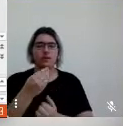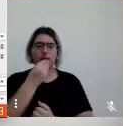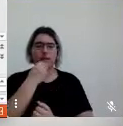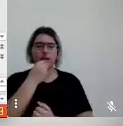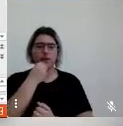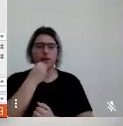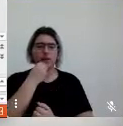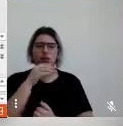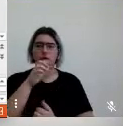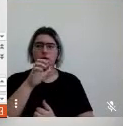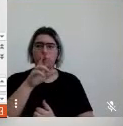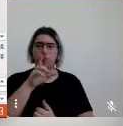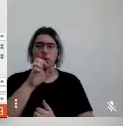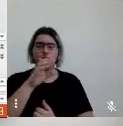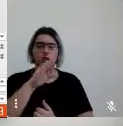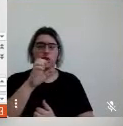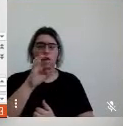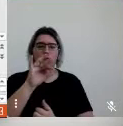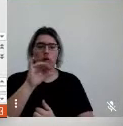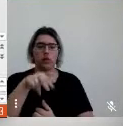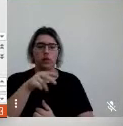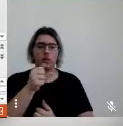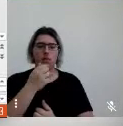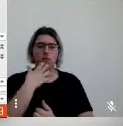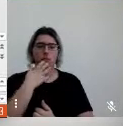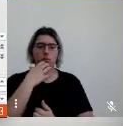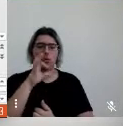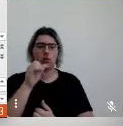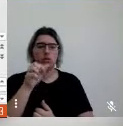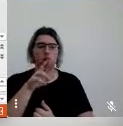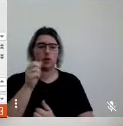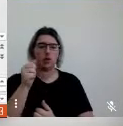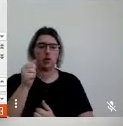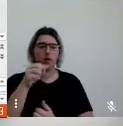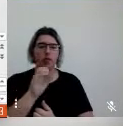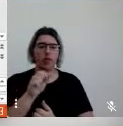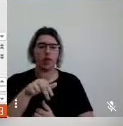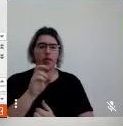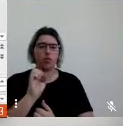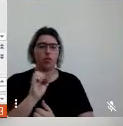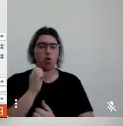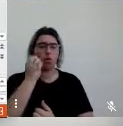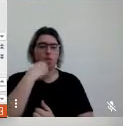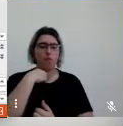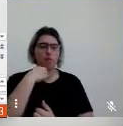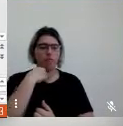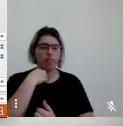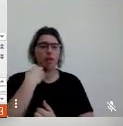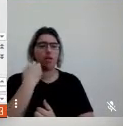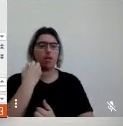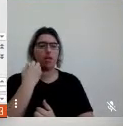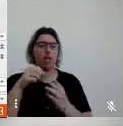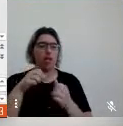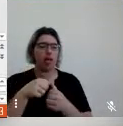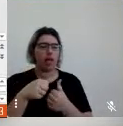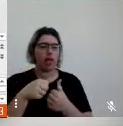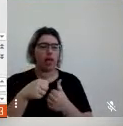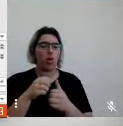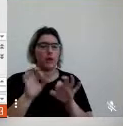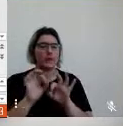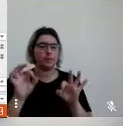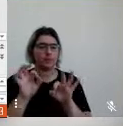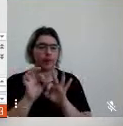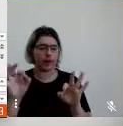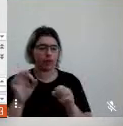quercetina, como el trigo sarraceno, la manzana, el ajo, la cebolla, los espárragos, todo este tipo de alimentos. Otro